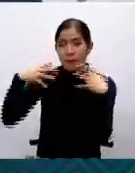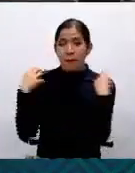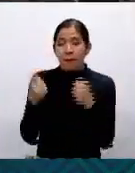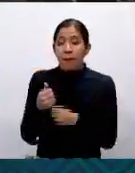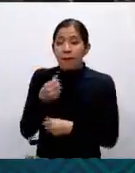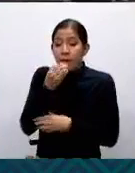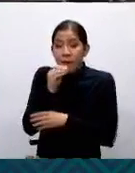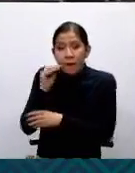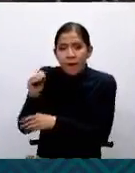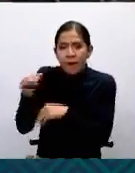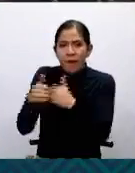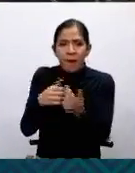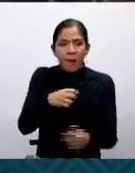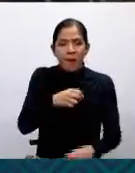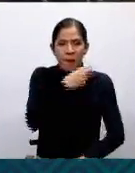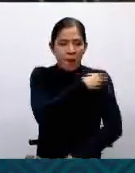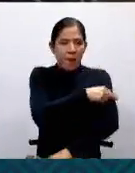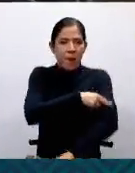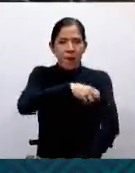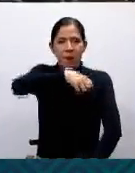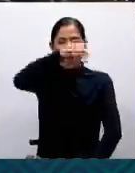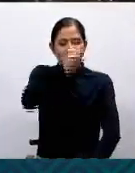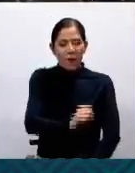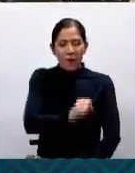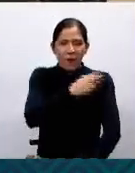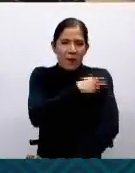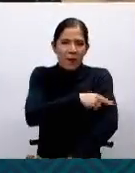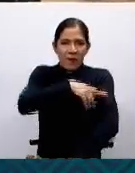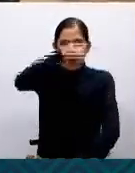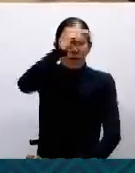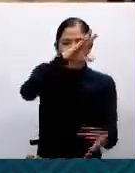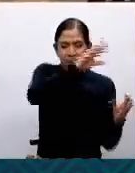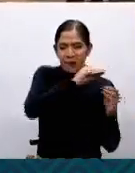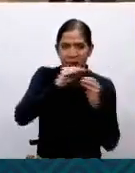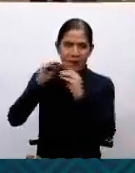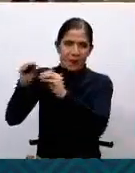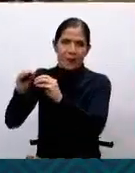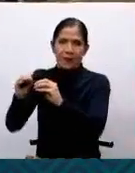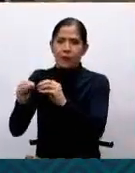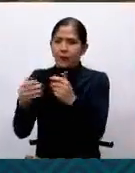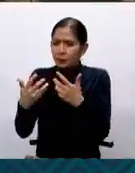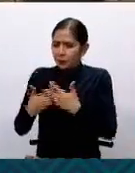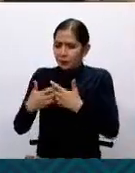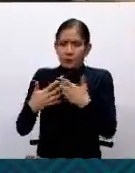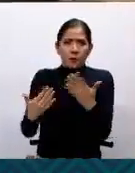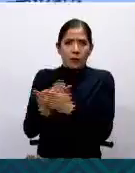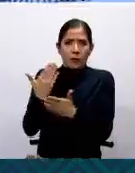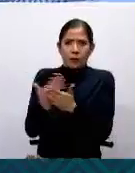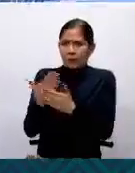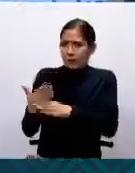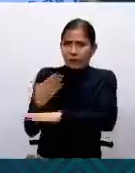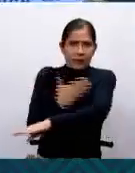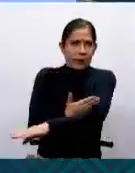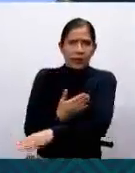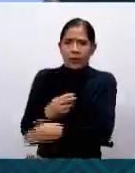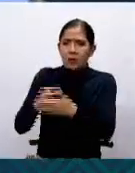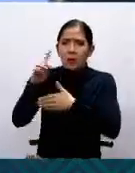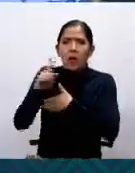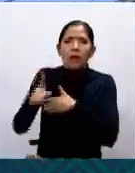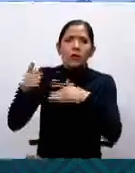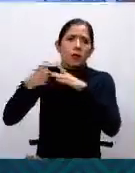del sur y del norte. La empresa contratada debió estar prestando sus servicios desde el pasado 11 de marzo, según el contrato que firmó el